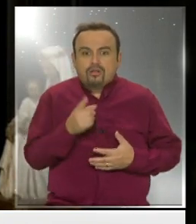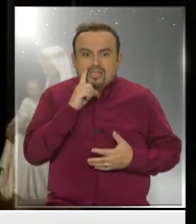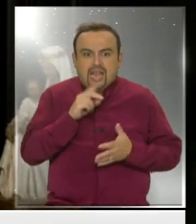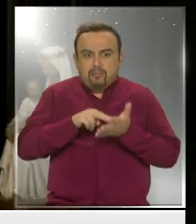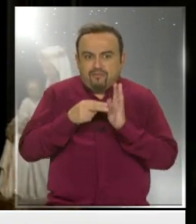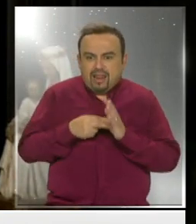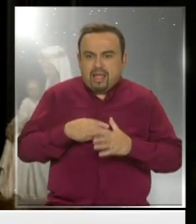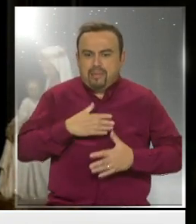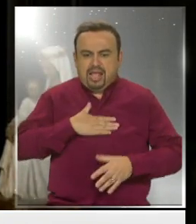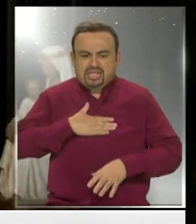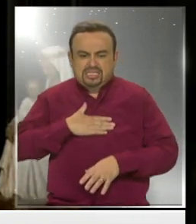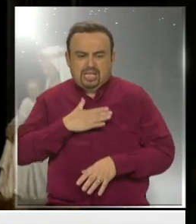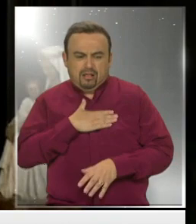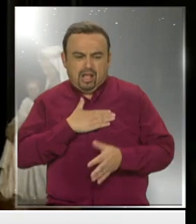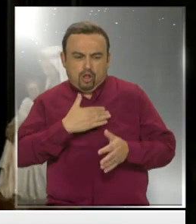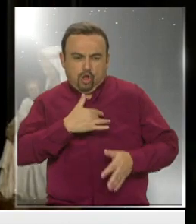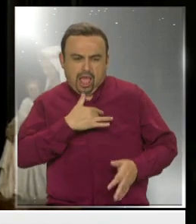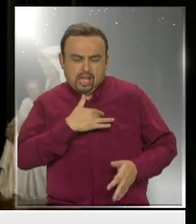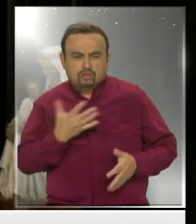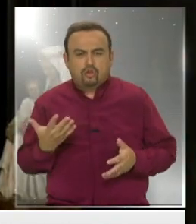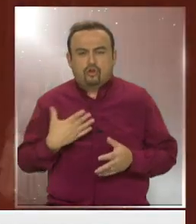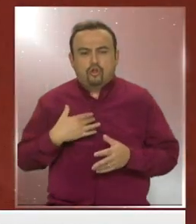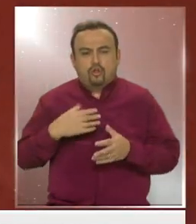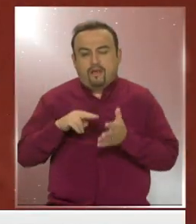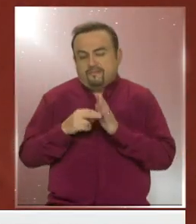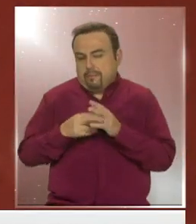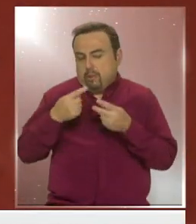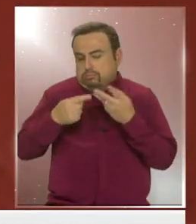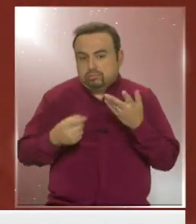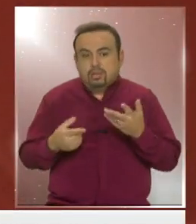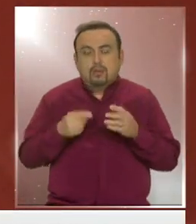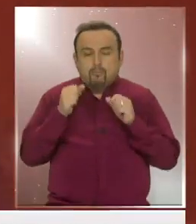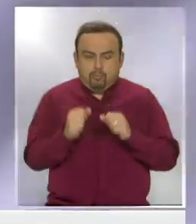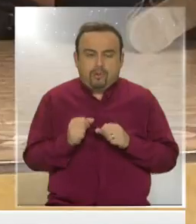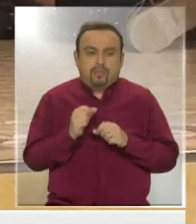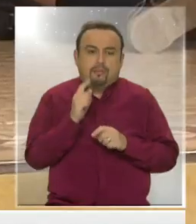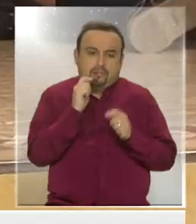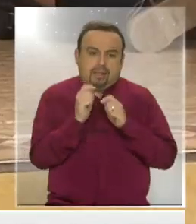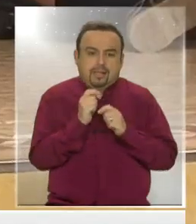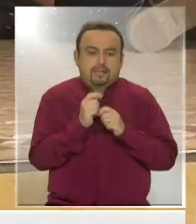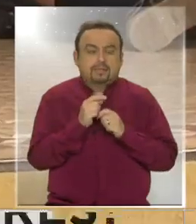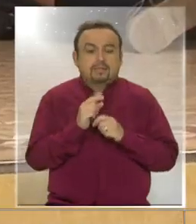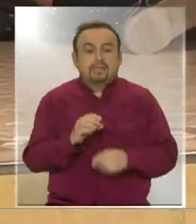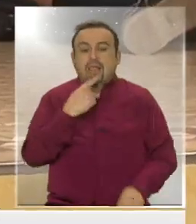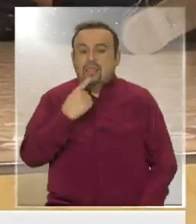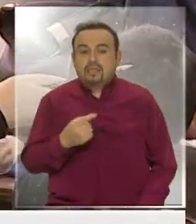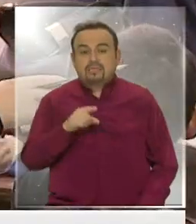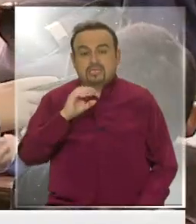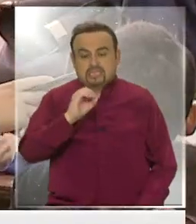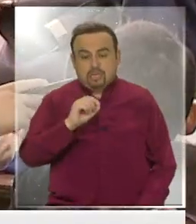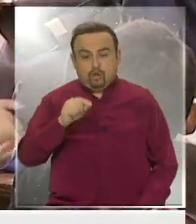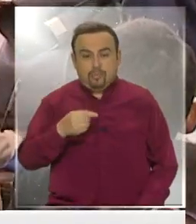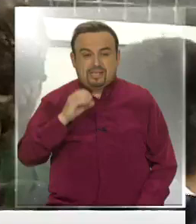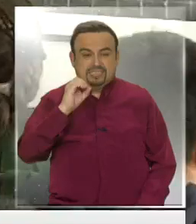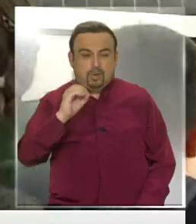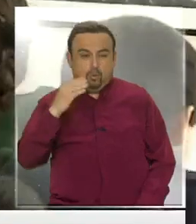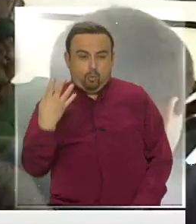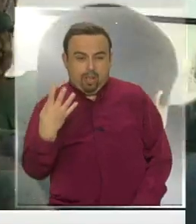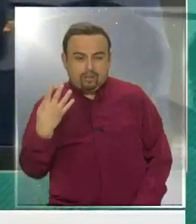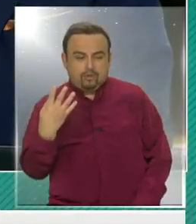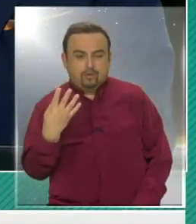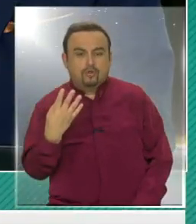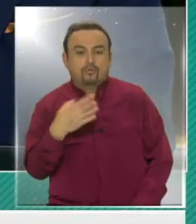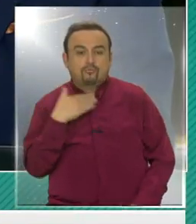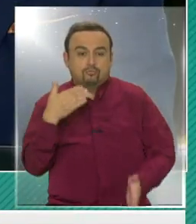es cierto no se sabe que acaba de llegar doctores ese informe eeuu e informa que el 0,04 por ciento son defunciones